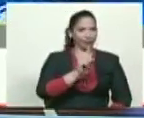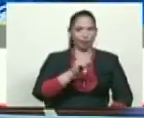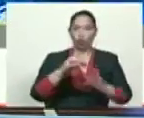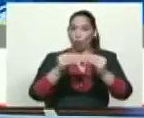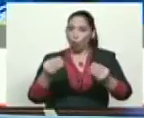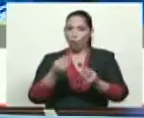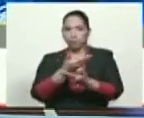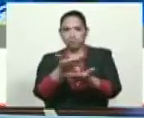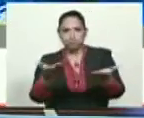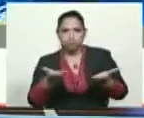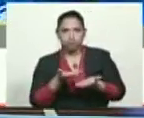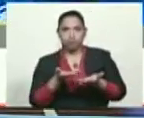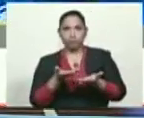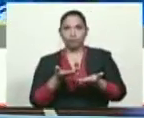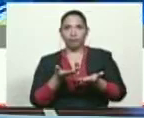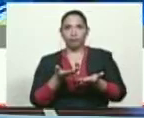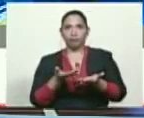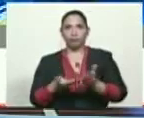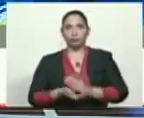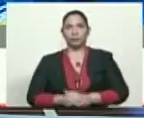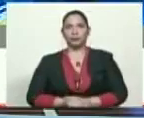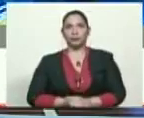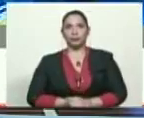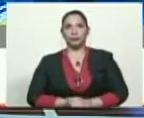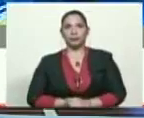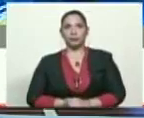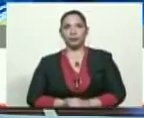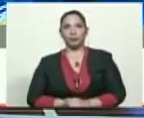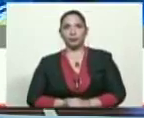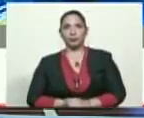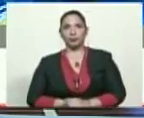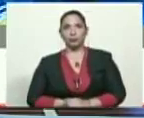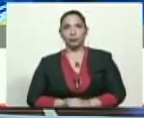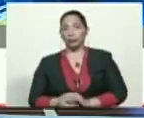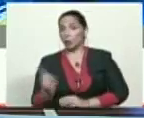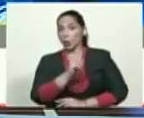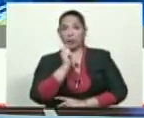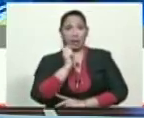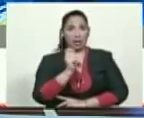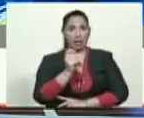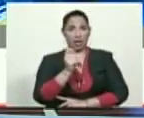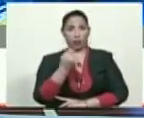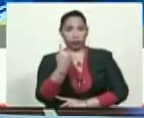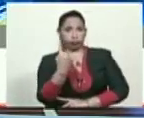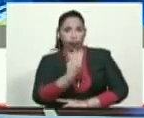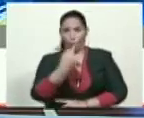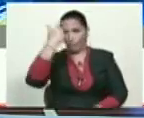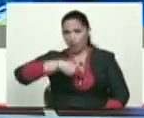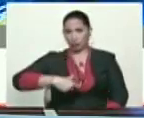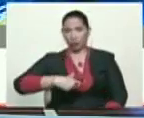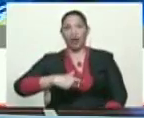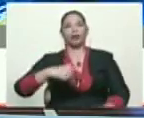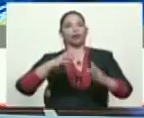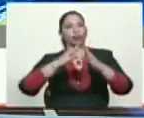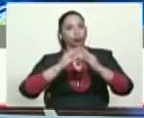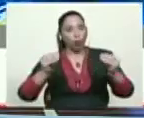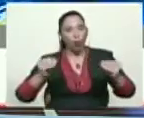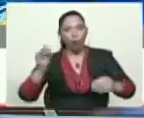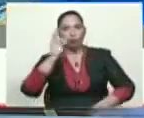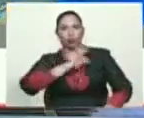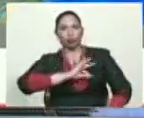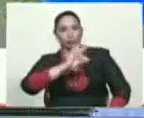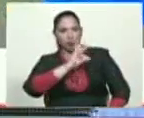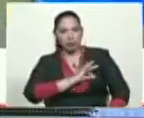o de nico como dime dice el cantante como una tarea de una persona es una tarea de una sociedad